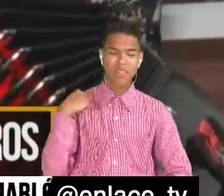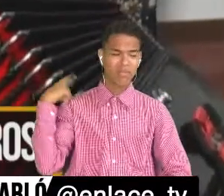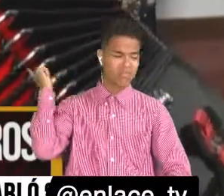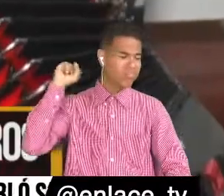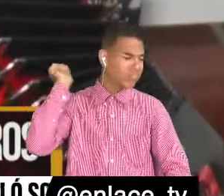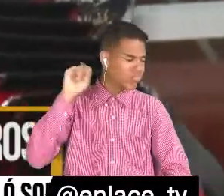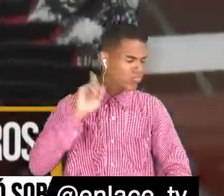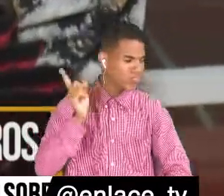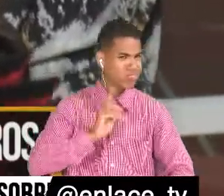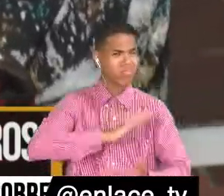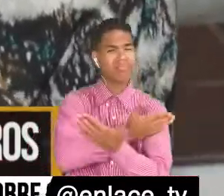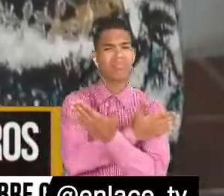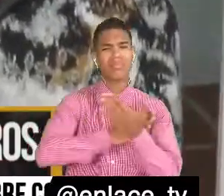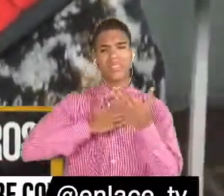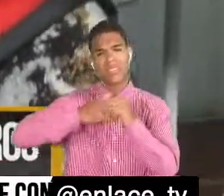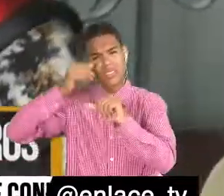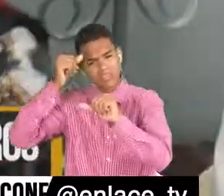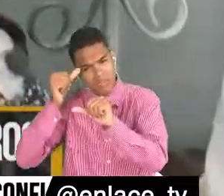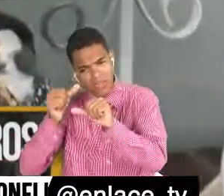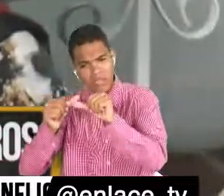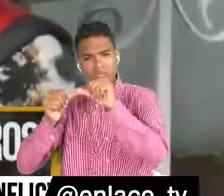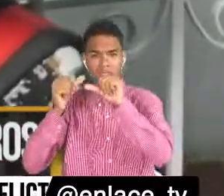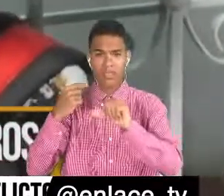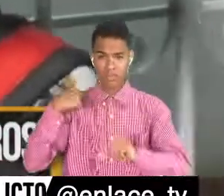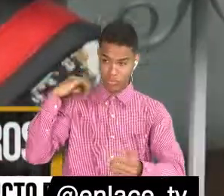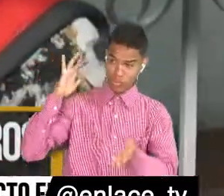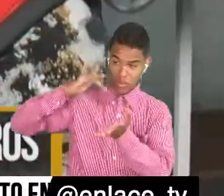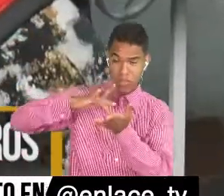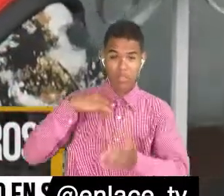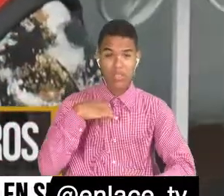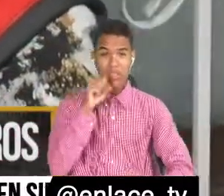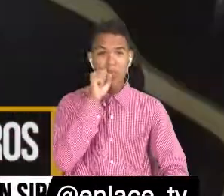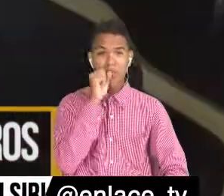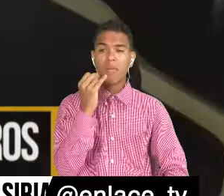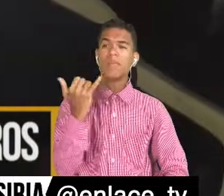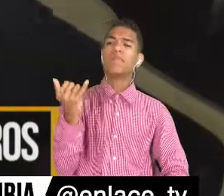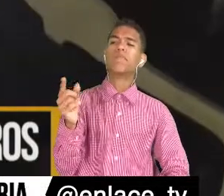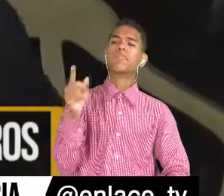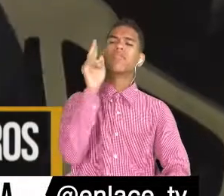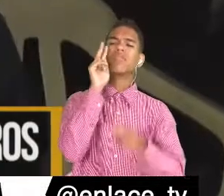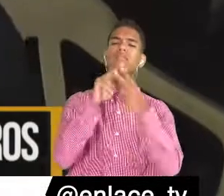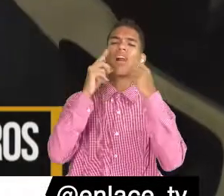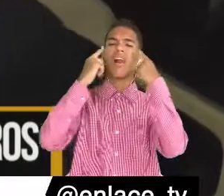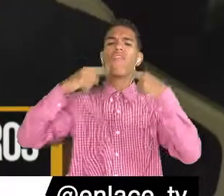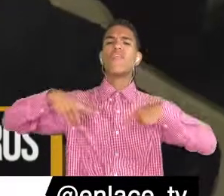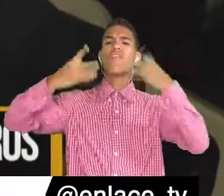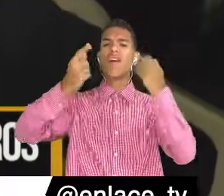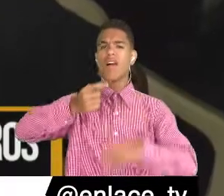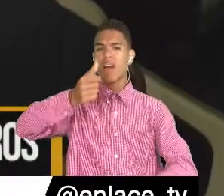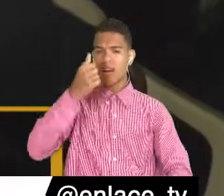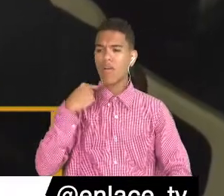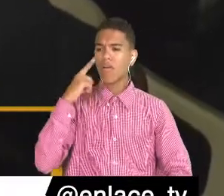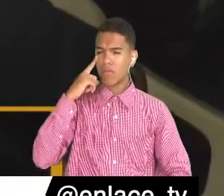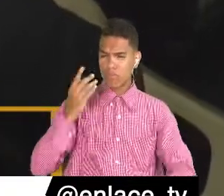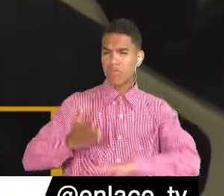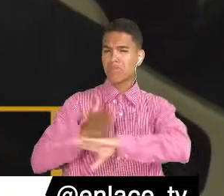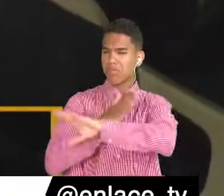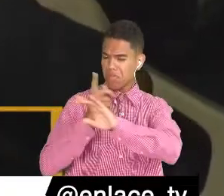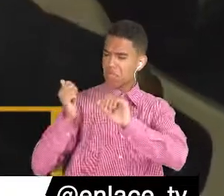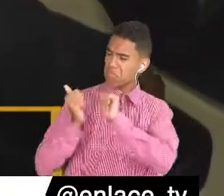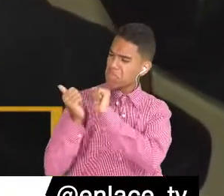aquí en Barranca. Y cuando yo llegué aquí a Barranca, pues ya el Poli era una de las personas conocidas y yo andaba con el Poli. Y